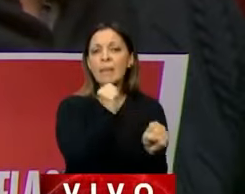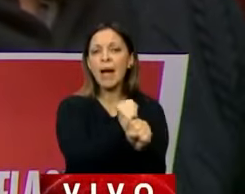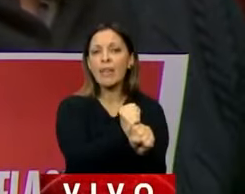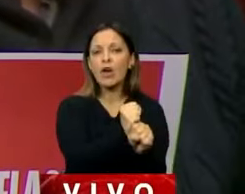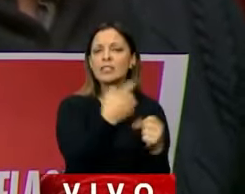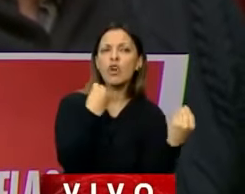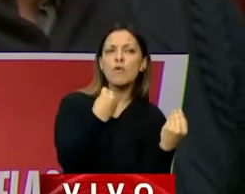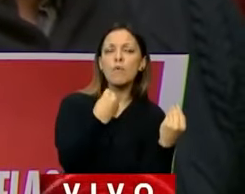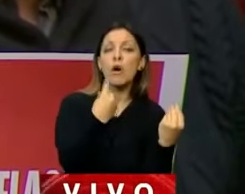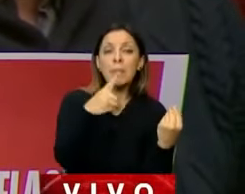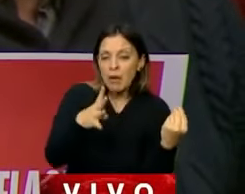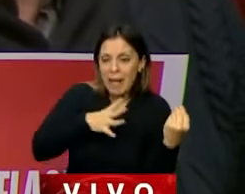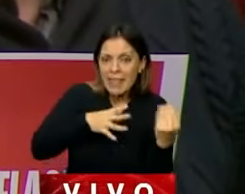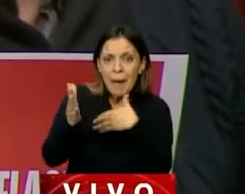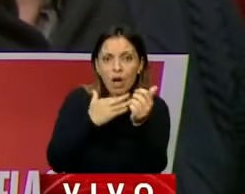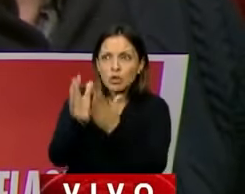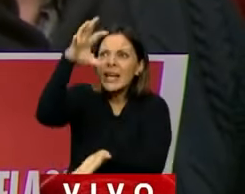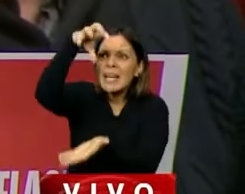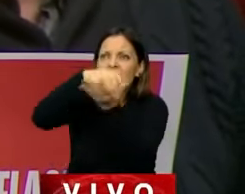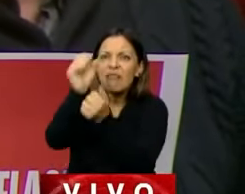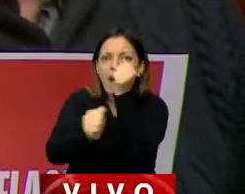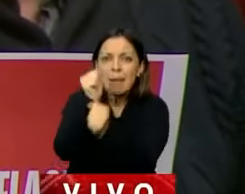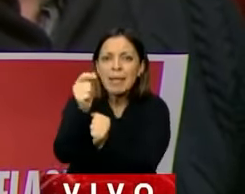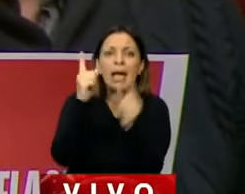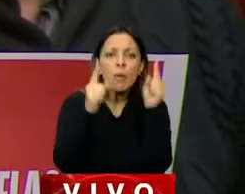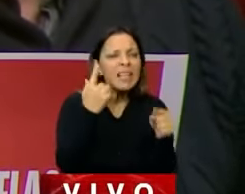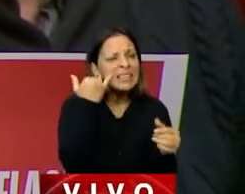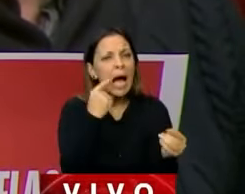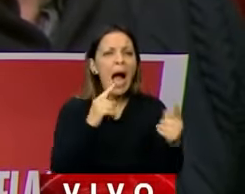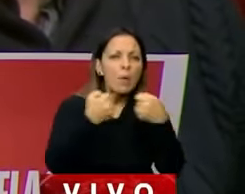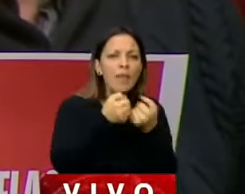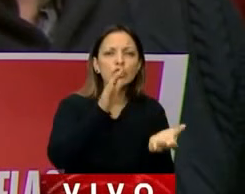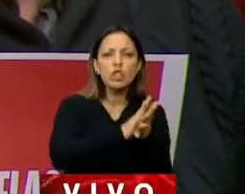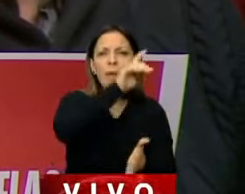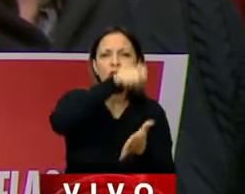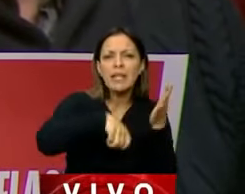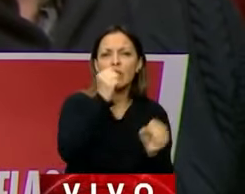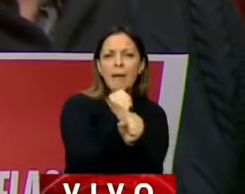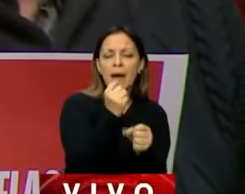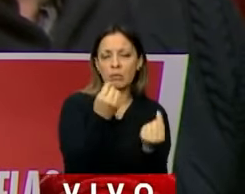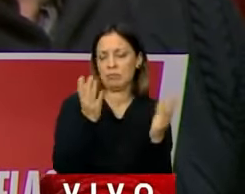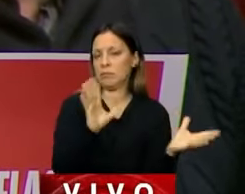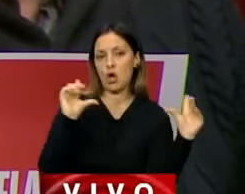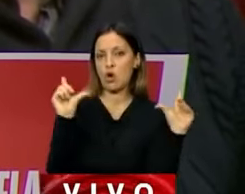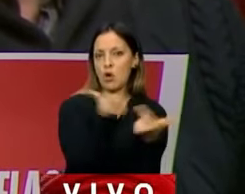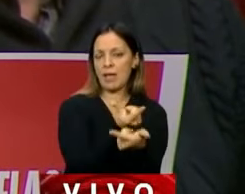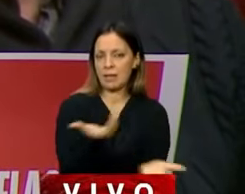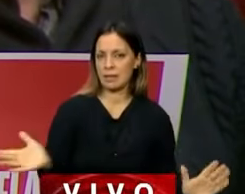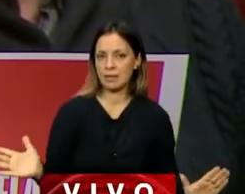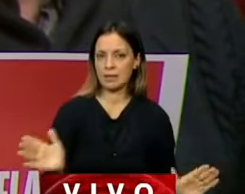estaba instalada en esa provincia. Es un hecho inédito, una flexibilización total en los 90.